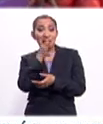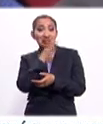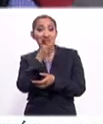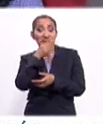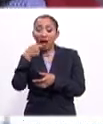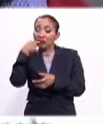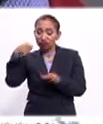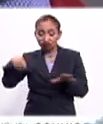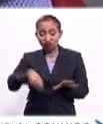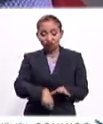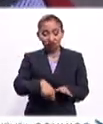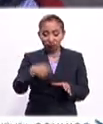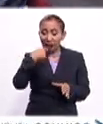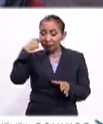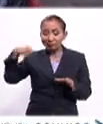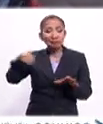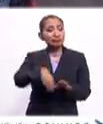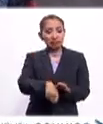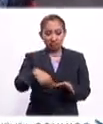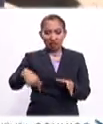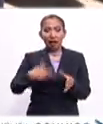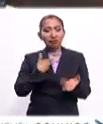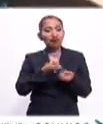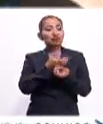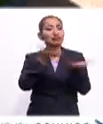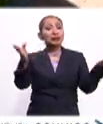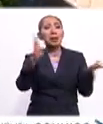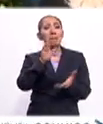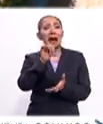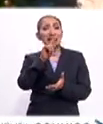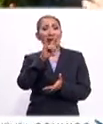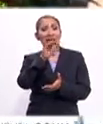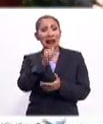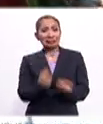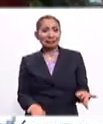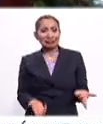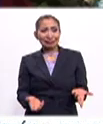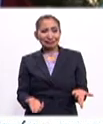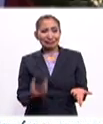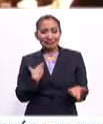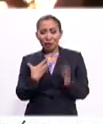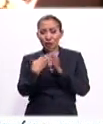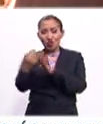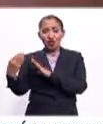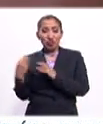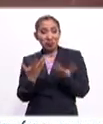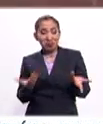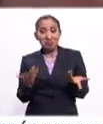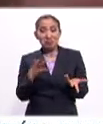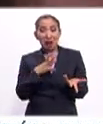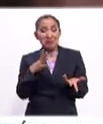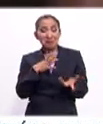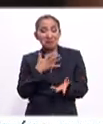fiestas tradicionales también hay este intercambio bacterial y hay una